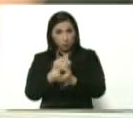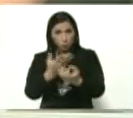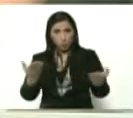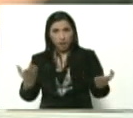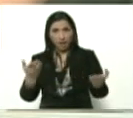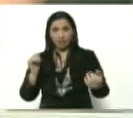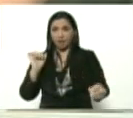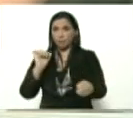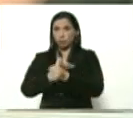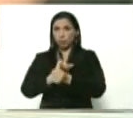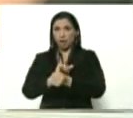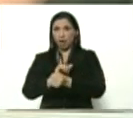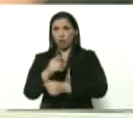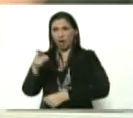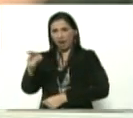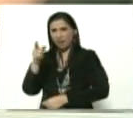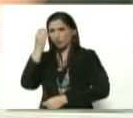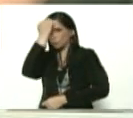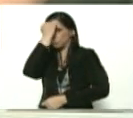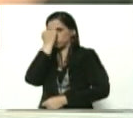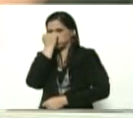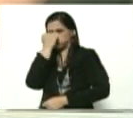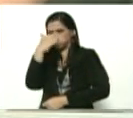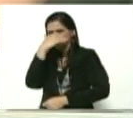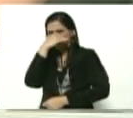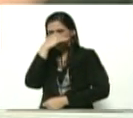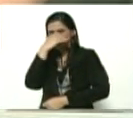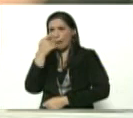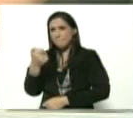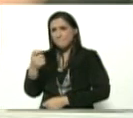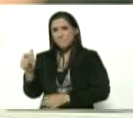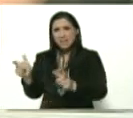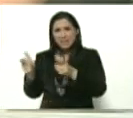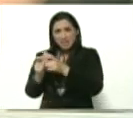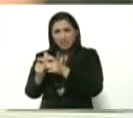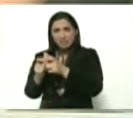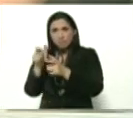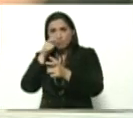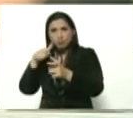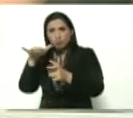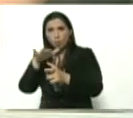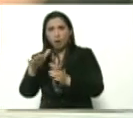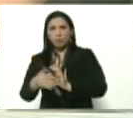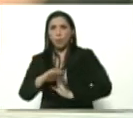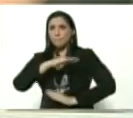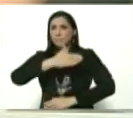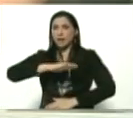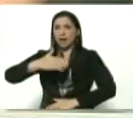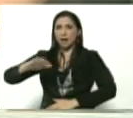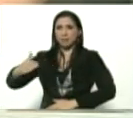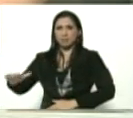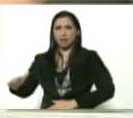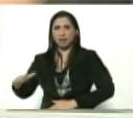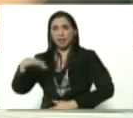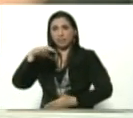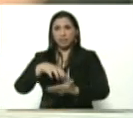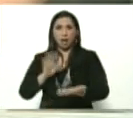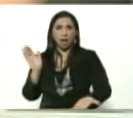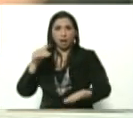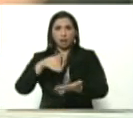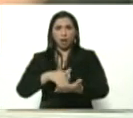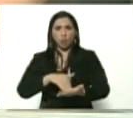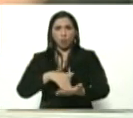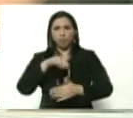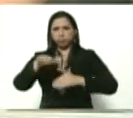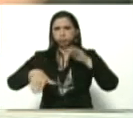que capturaron a estos terroristas en una pequeña población de una playa del estado Aragua, de las